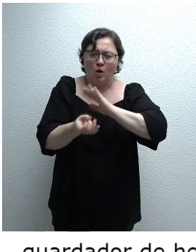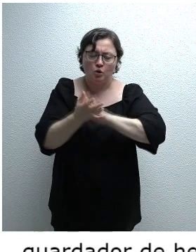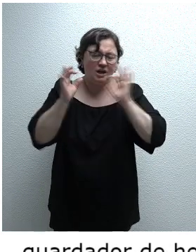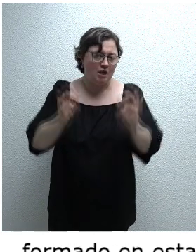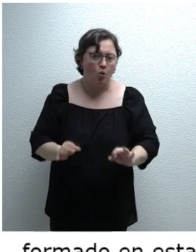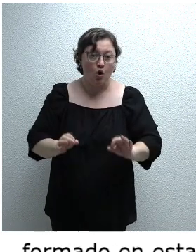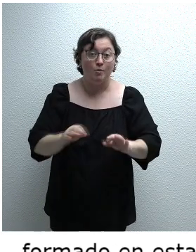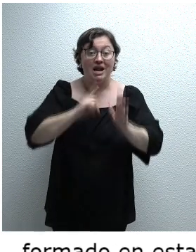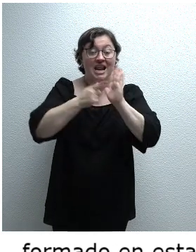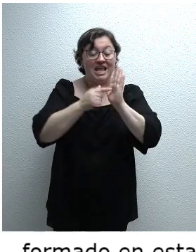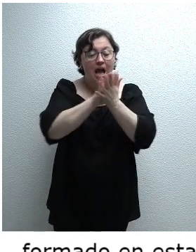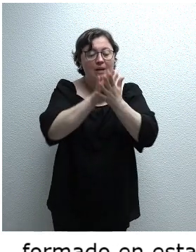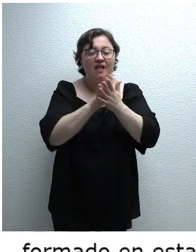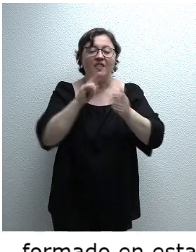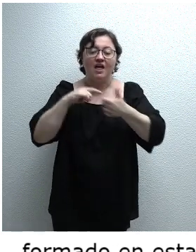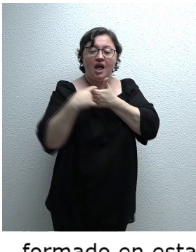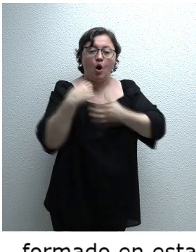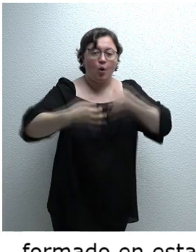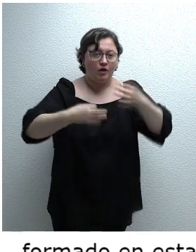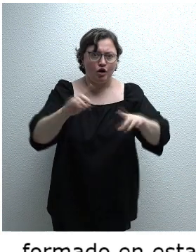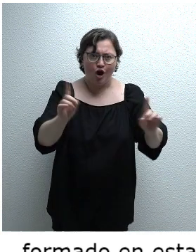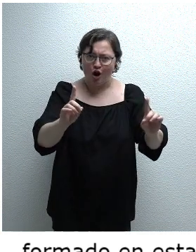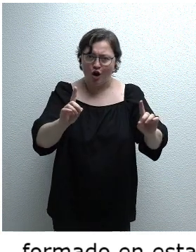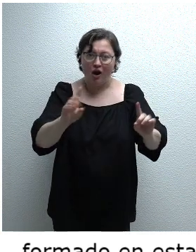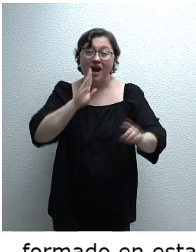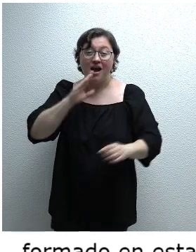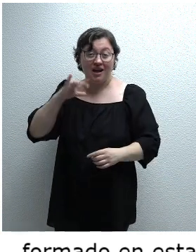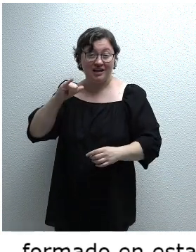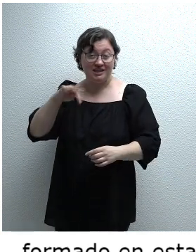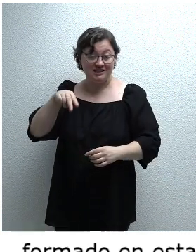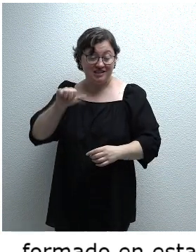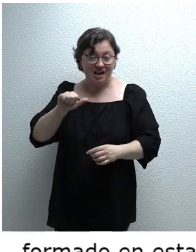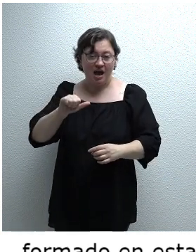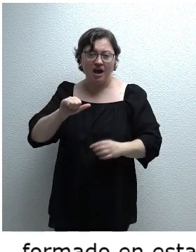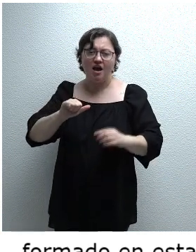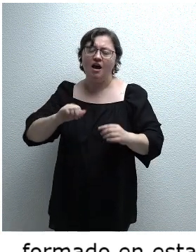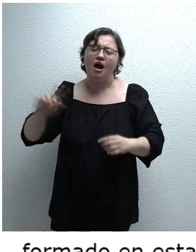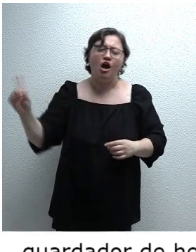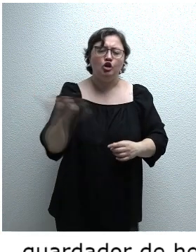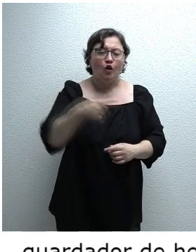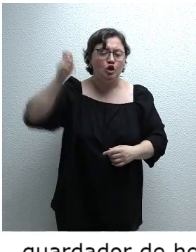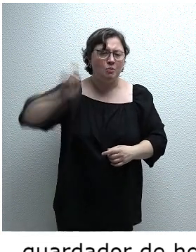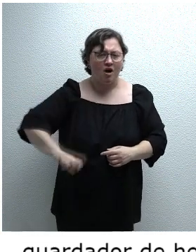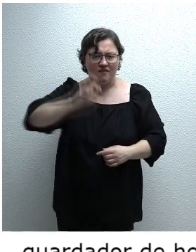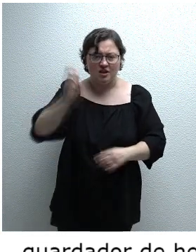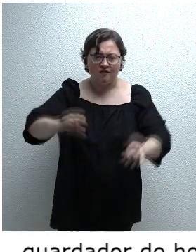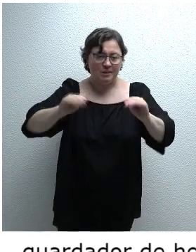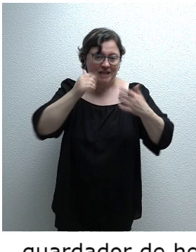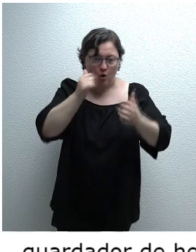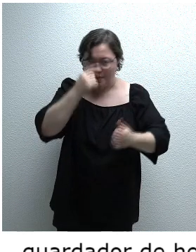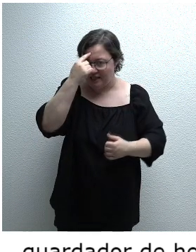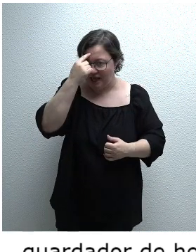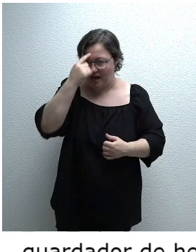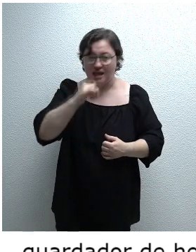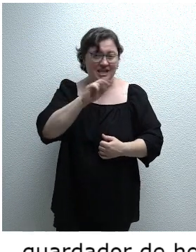formación, la ley ha dicho solo operadores jurídicos. No, no, no, no. Como bien ha dicho Cristina, se tienen que concernir todos, salud mental,